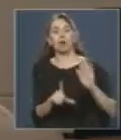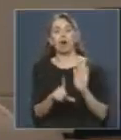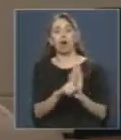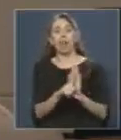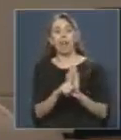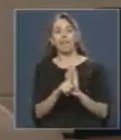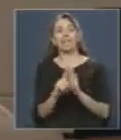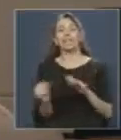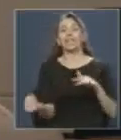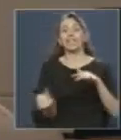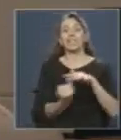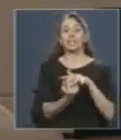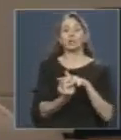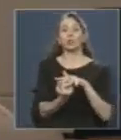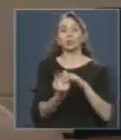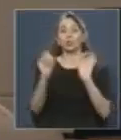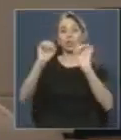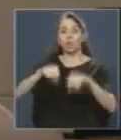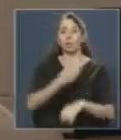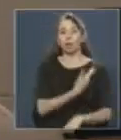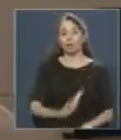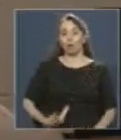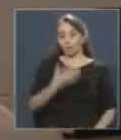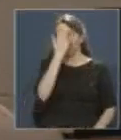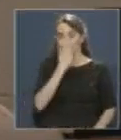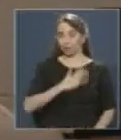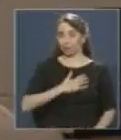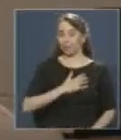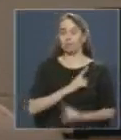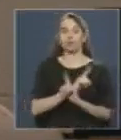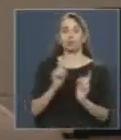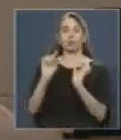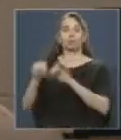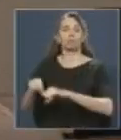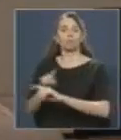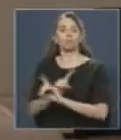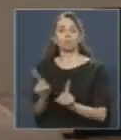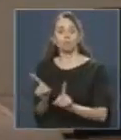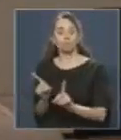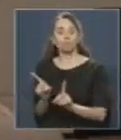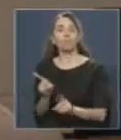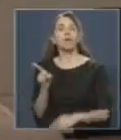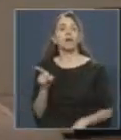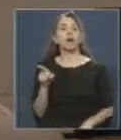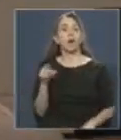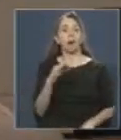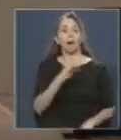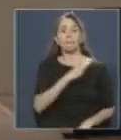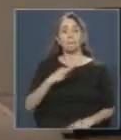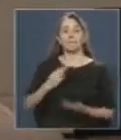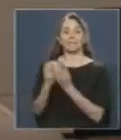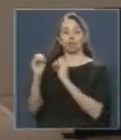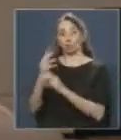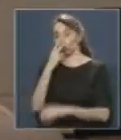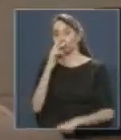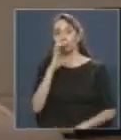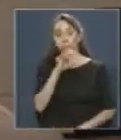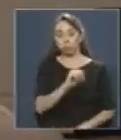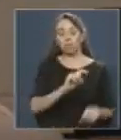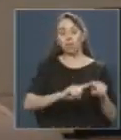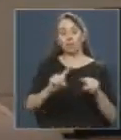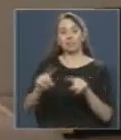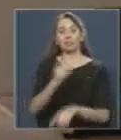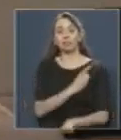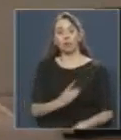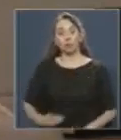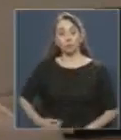de inclusión aprobada en el gobierno anterior. Este problema está detectado tanto por el Ministerio como por parlamentarios de distintos